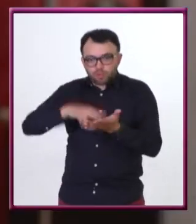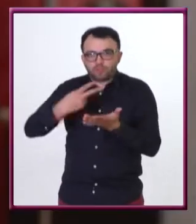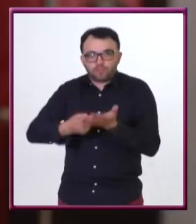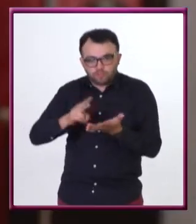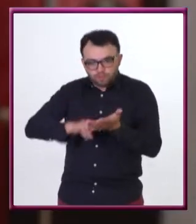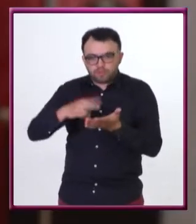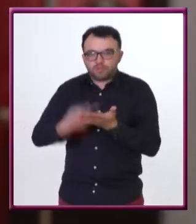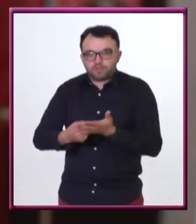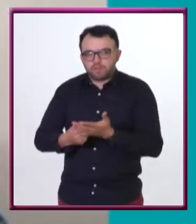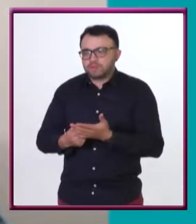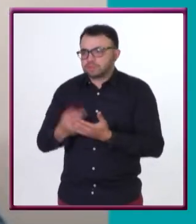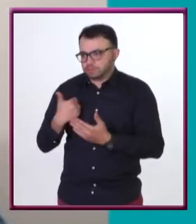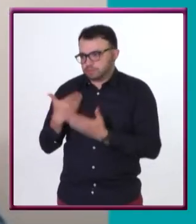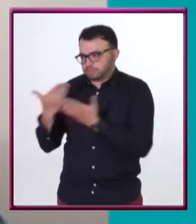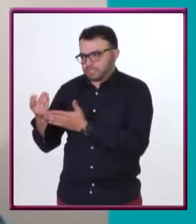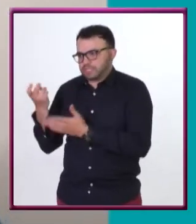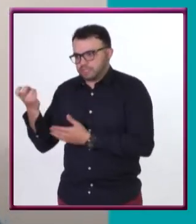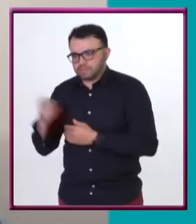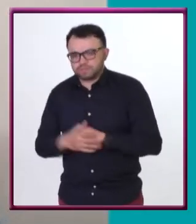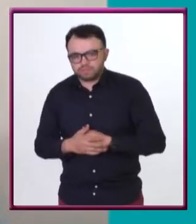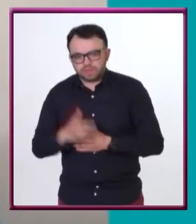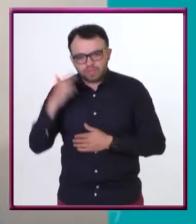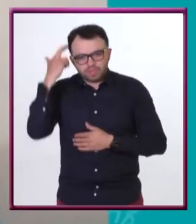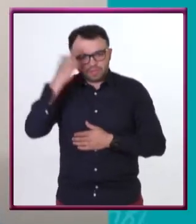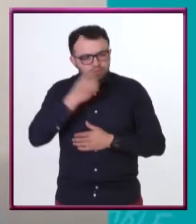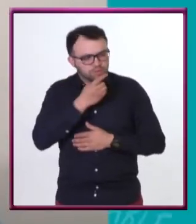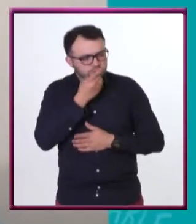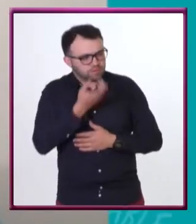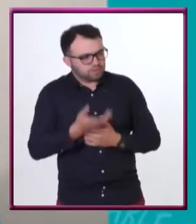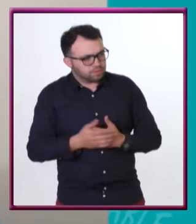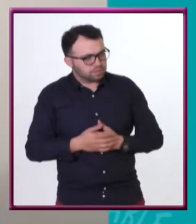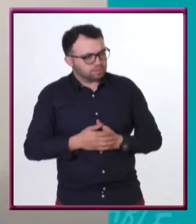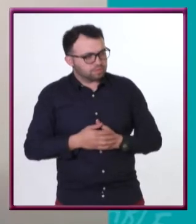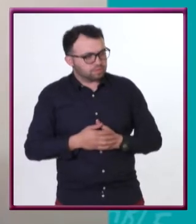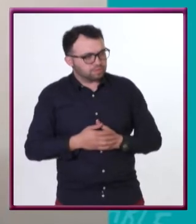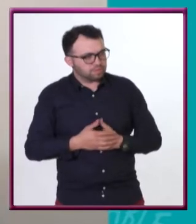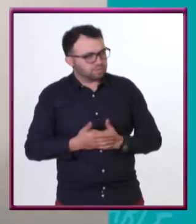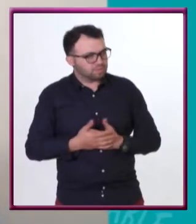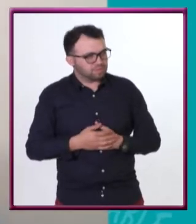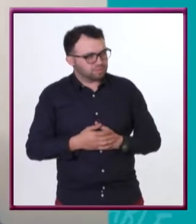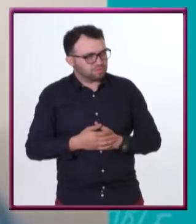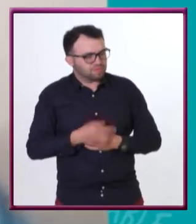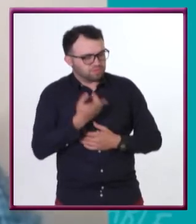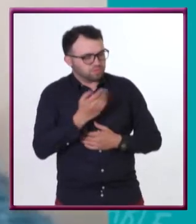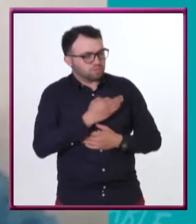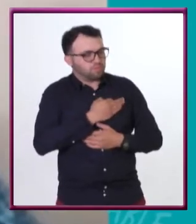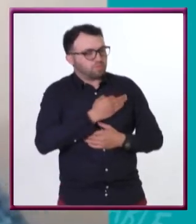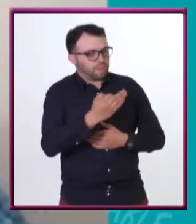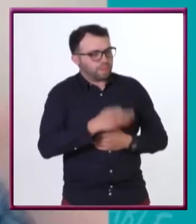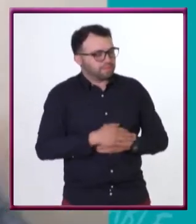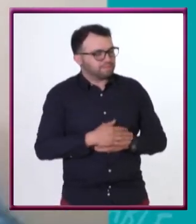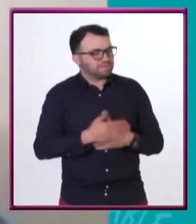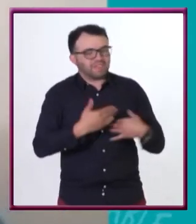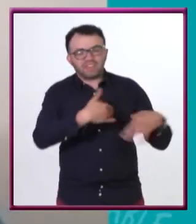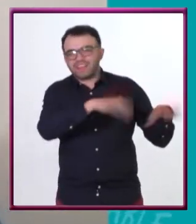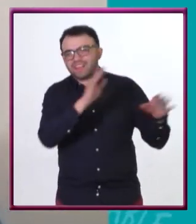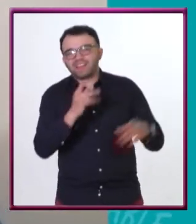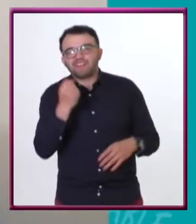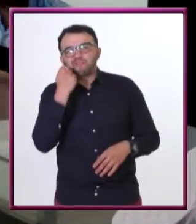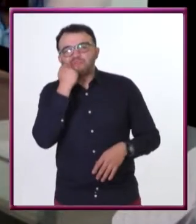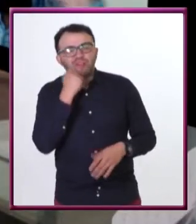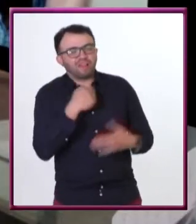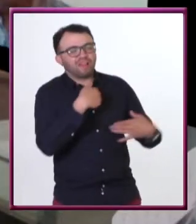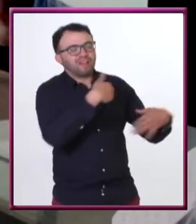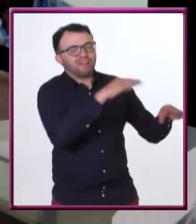mi recompensa que yo te pido. El rey, todavía en un acto de soberbia, dice, bueno, tráigale un costal de